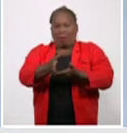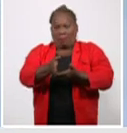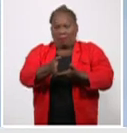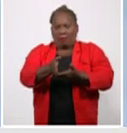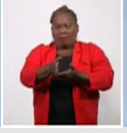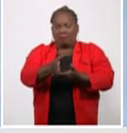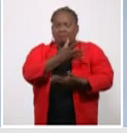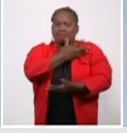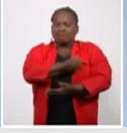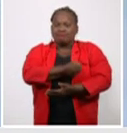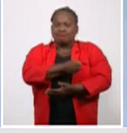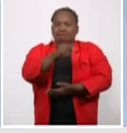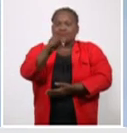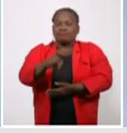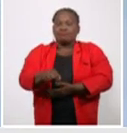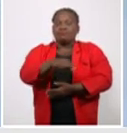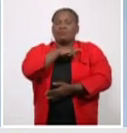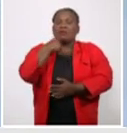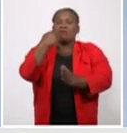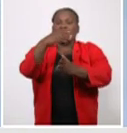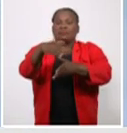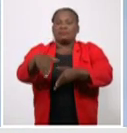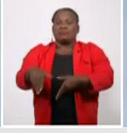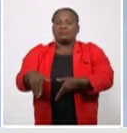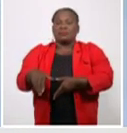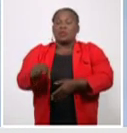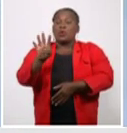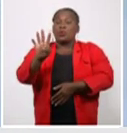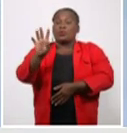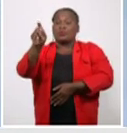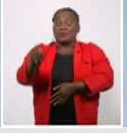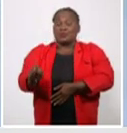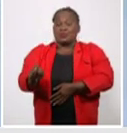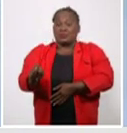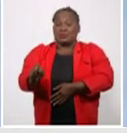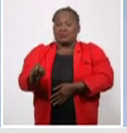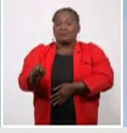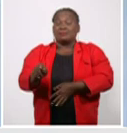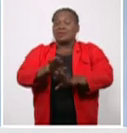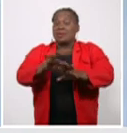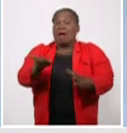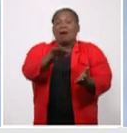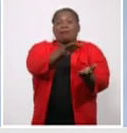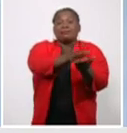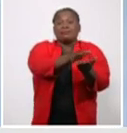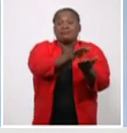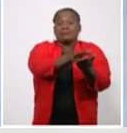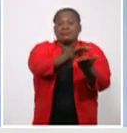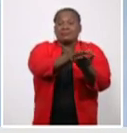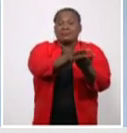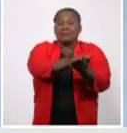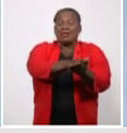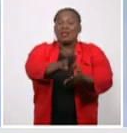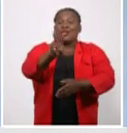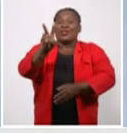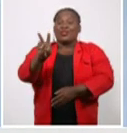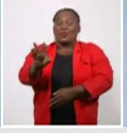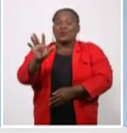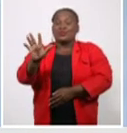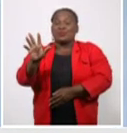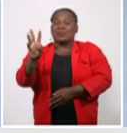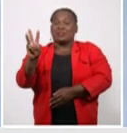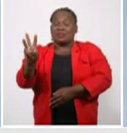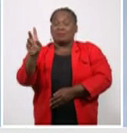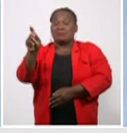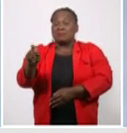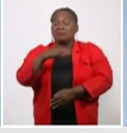día de hoy el fallecimiento de 4 personas, con lo cual ya se acumulan 253 personas que han